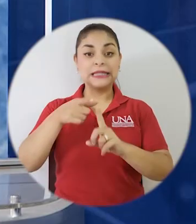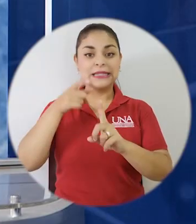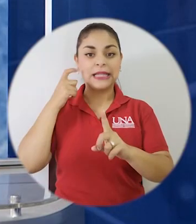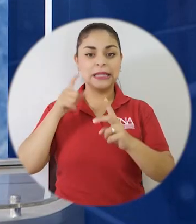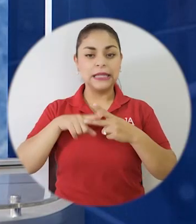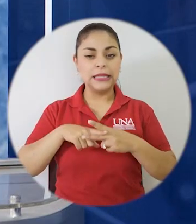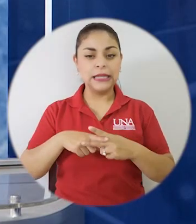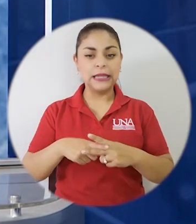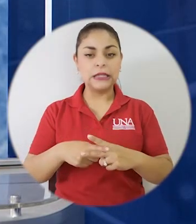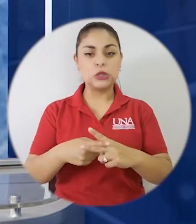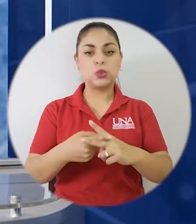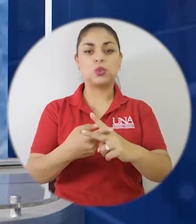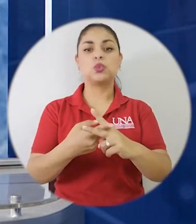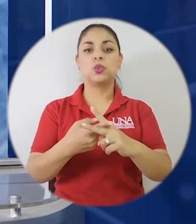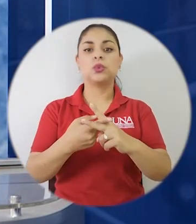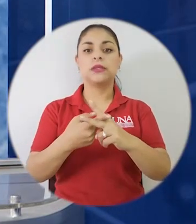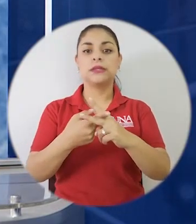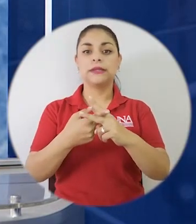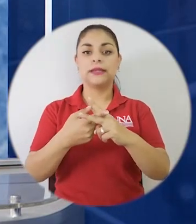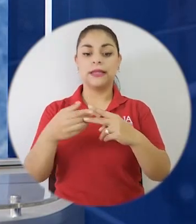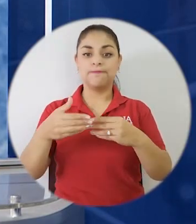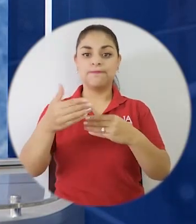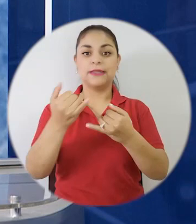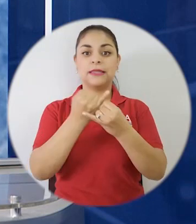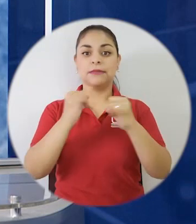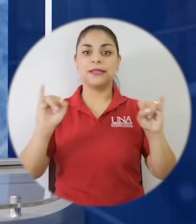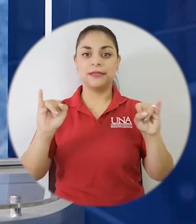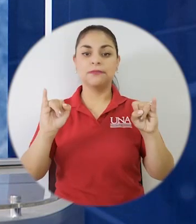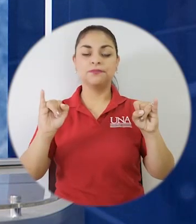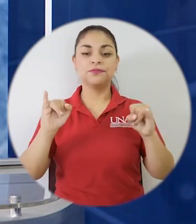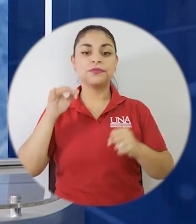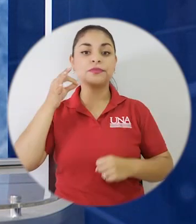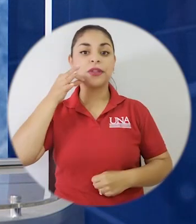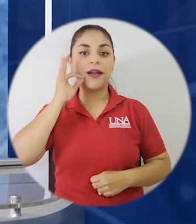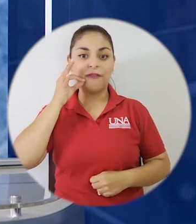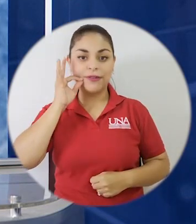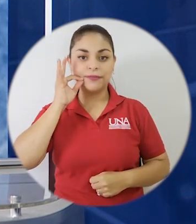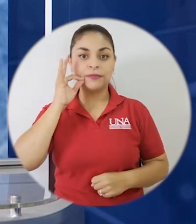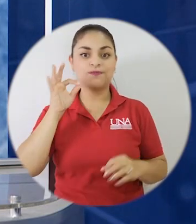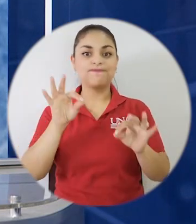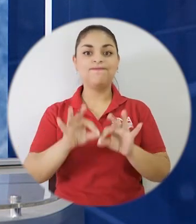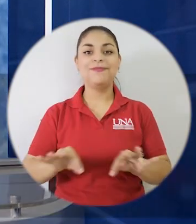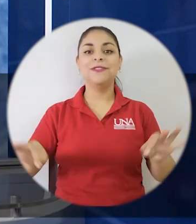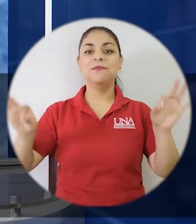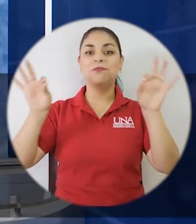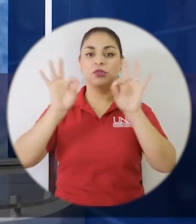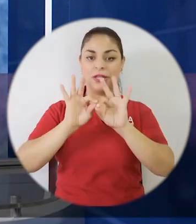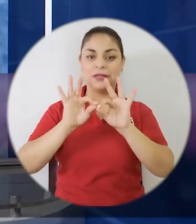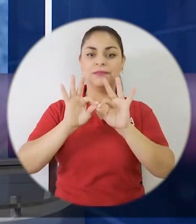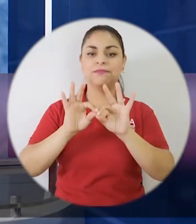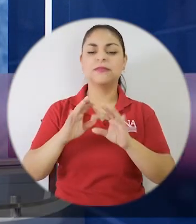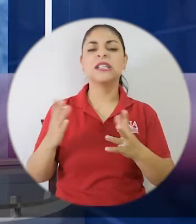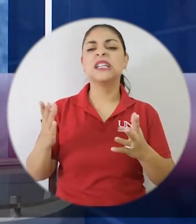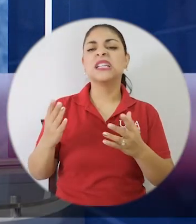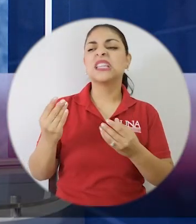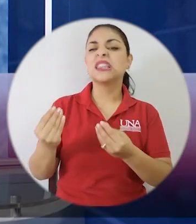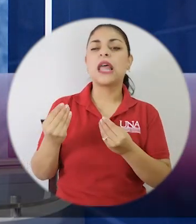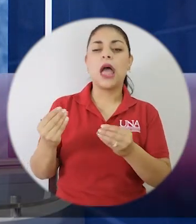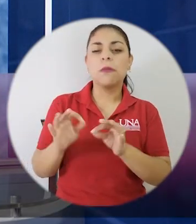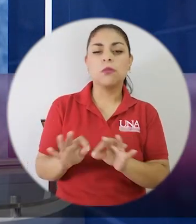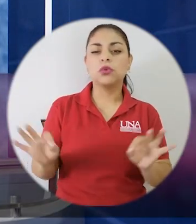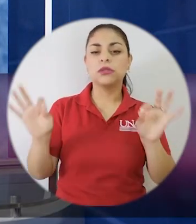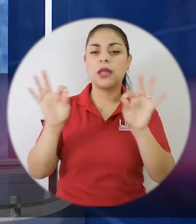¿verdad? Tras el proceso de la independencia, el café empezó a jugar un papel fundamental. ¿Qué tan relevante fue